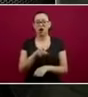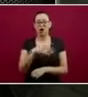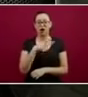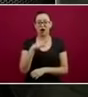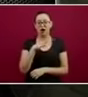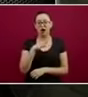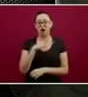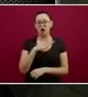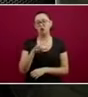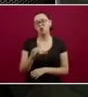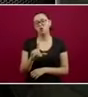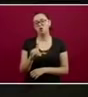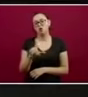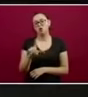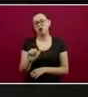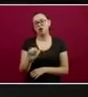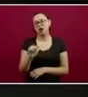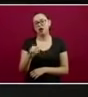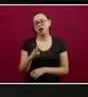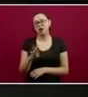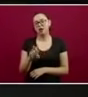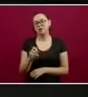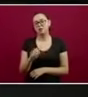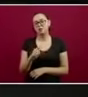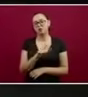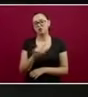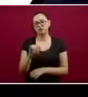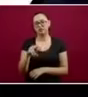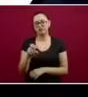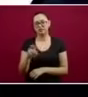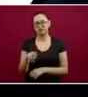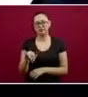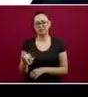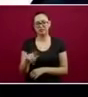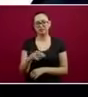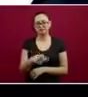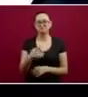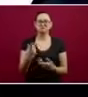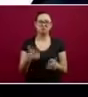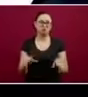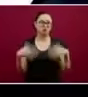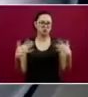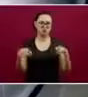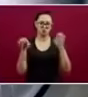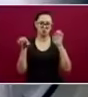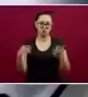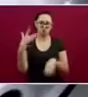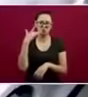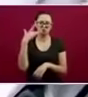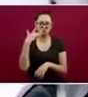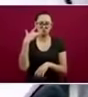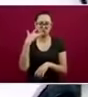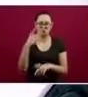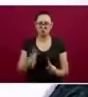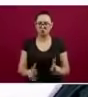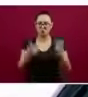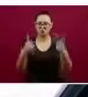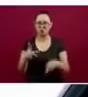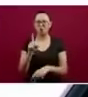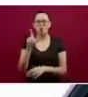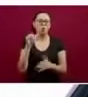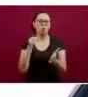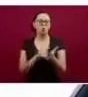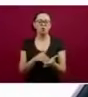¿bajo qué argumentos se les asignaron esas propiedades a quienes las tienen, pues? Mira, ahí ese es un